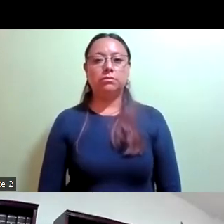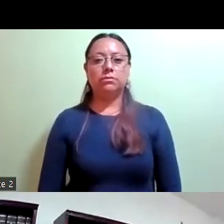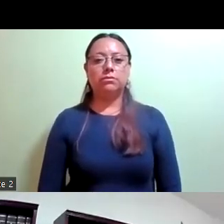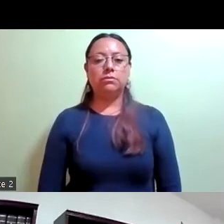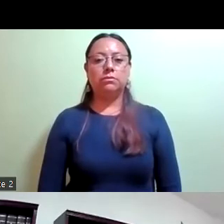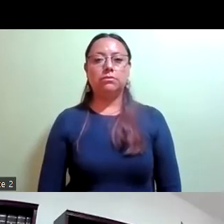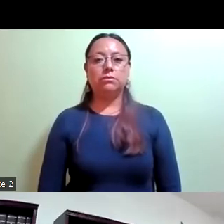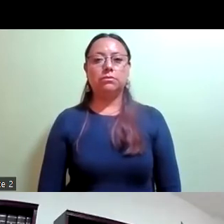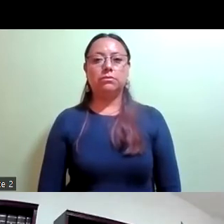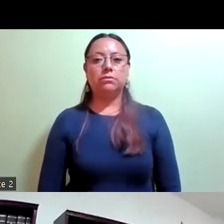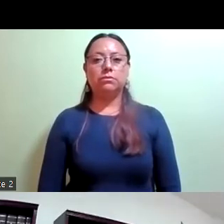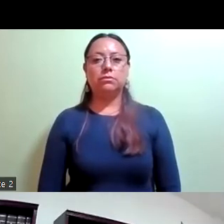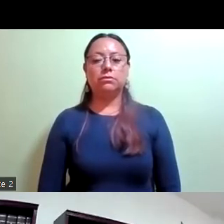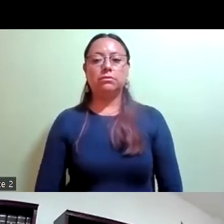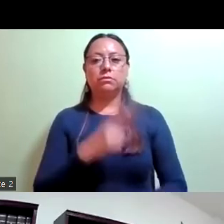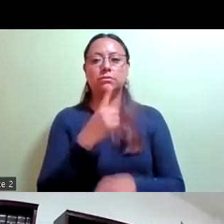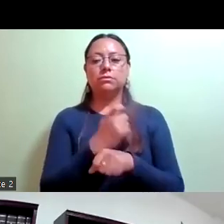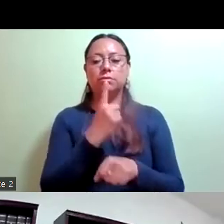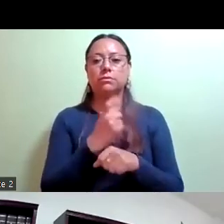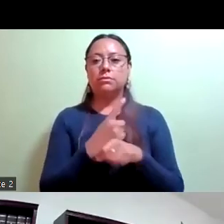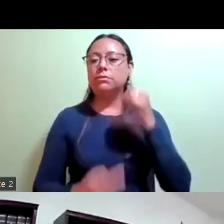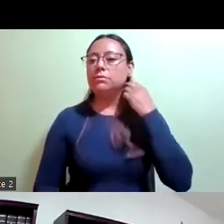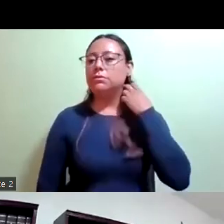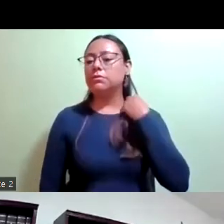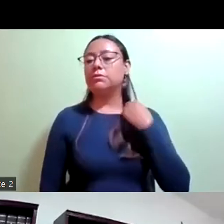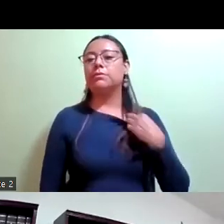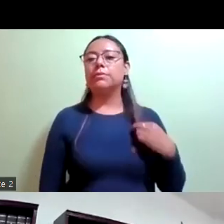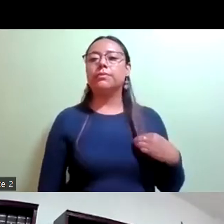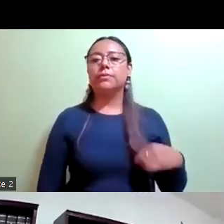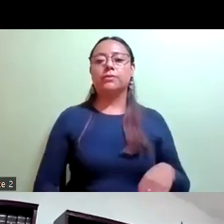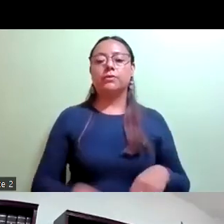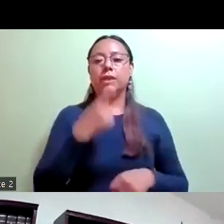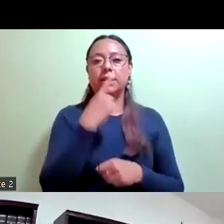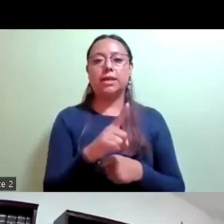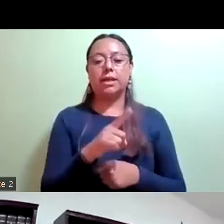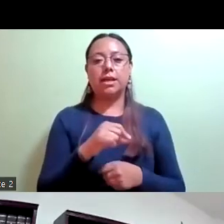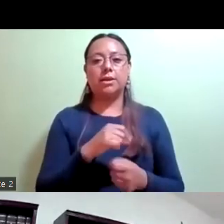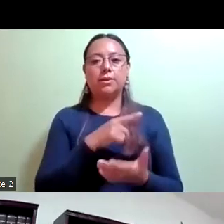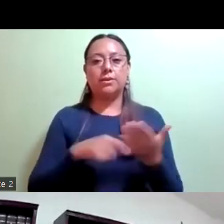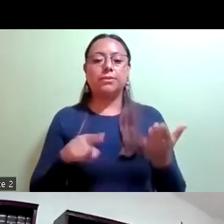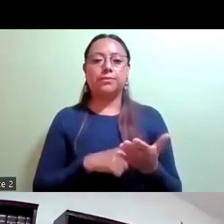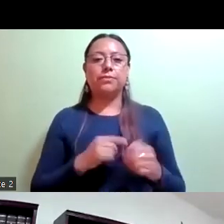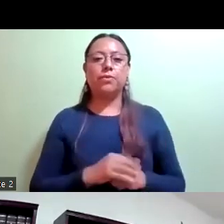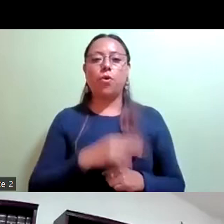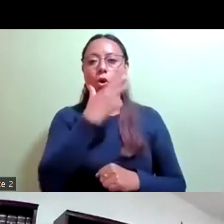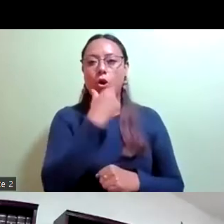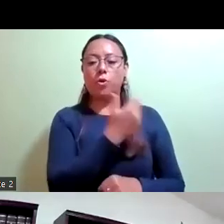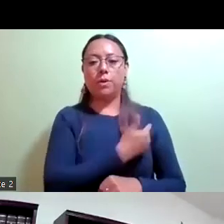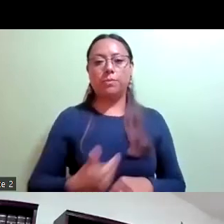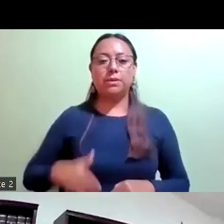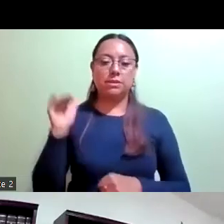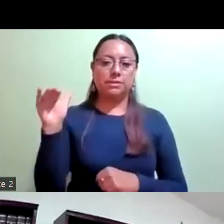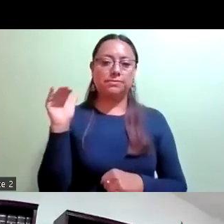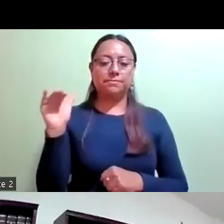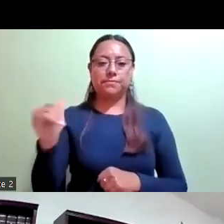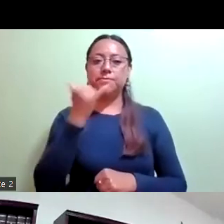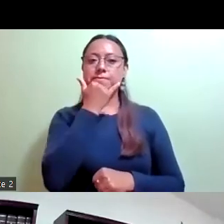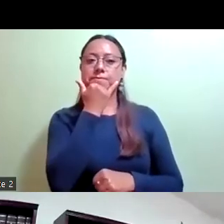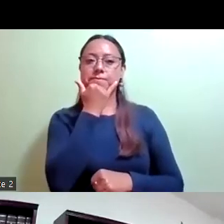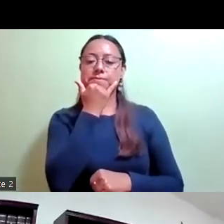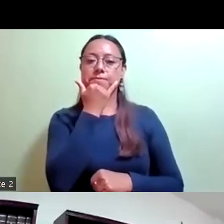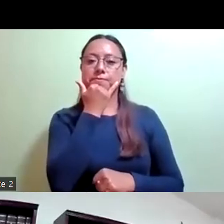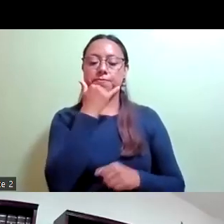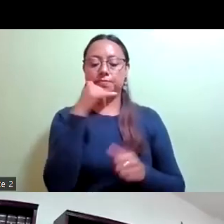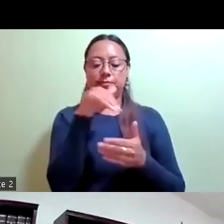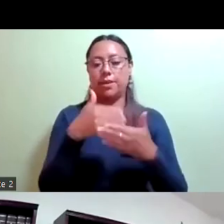¿Sí? El primero se declara la procedencia de la cancelación de los datos. Perdón, antes de